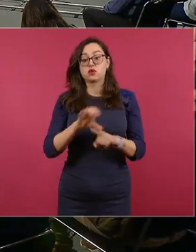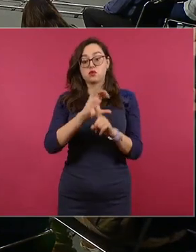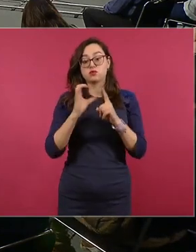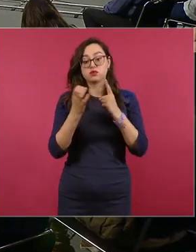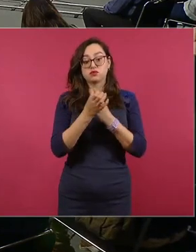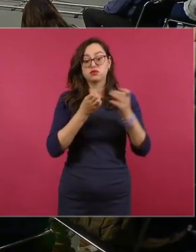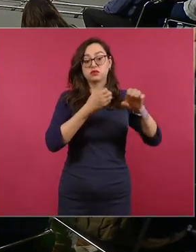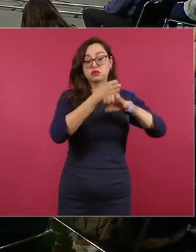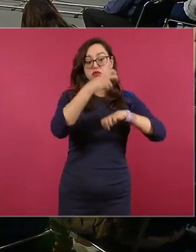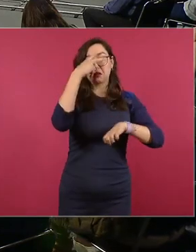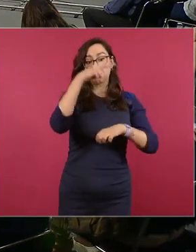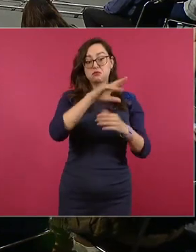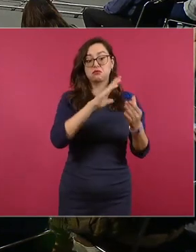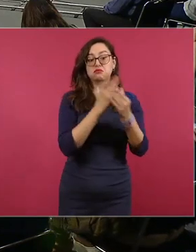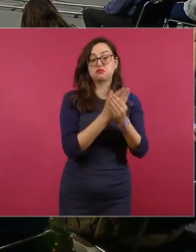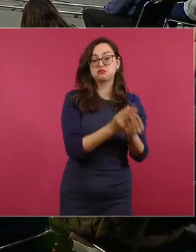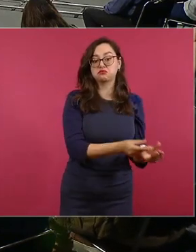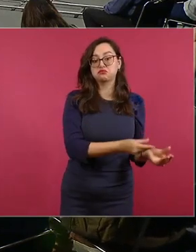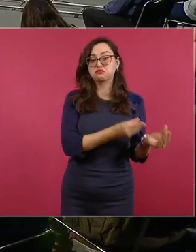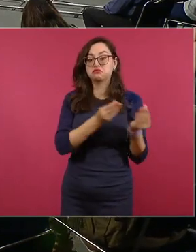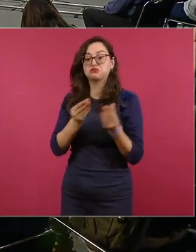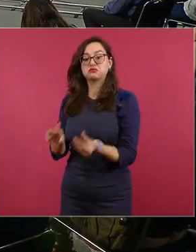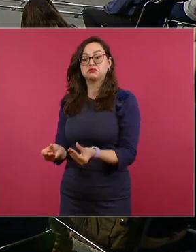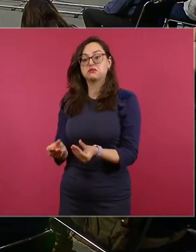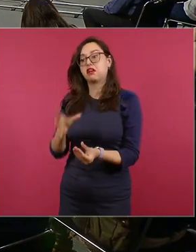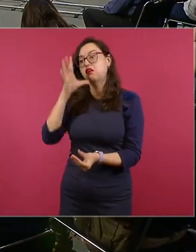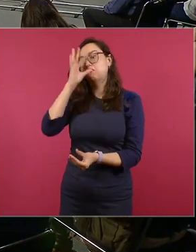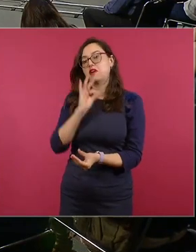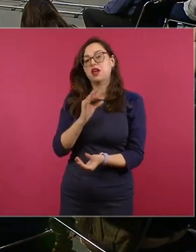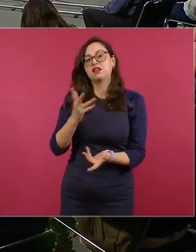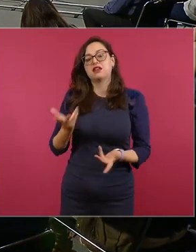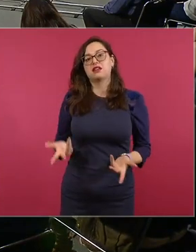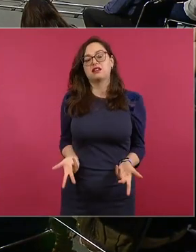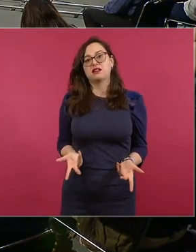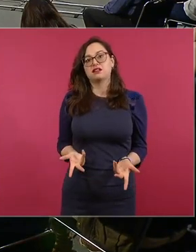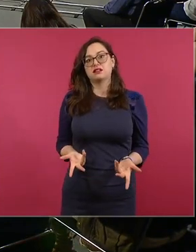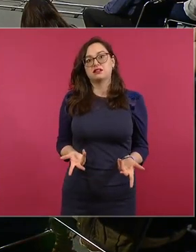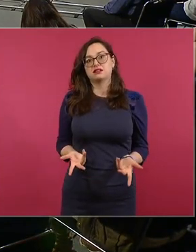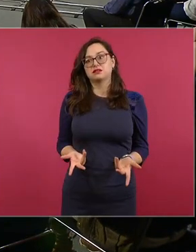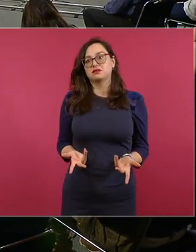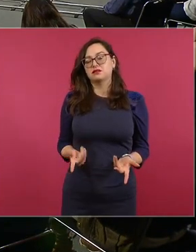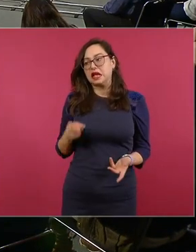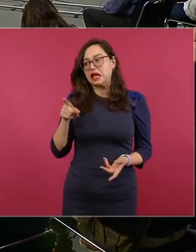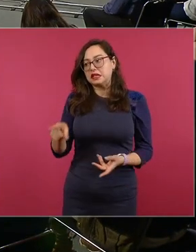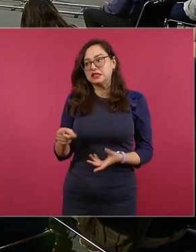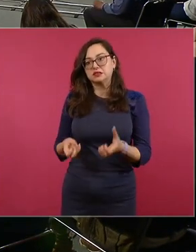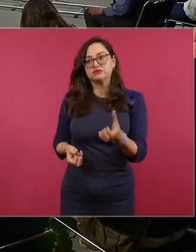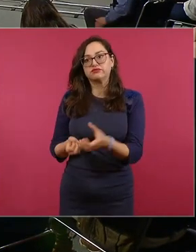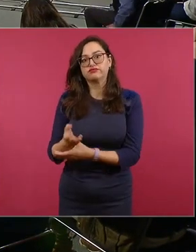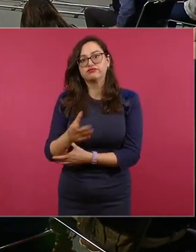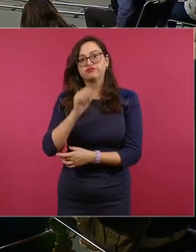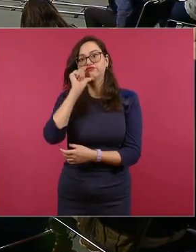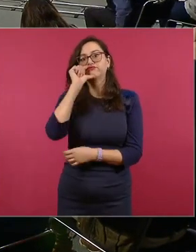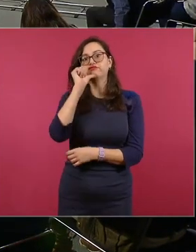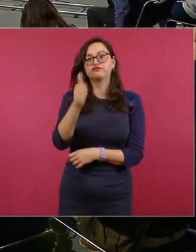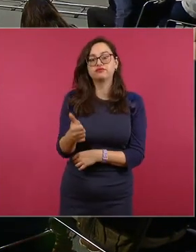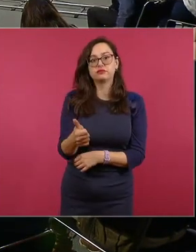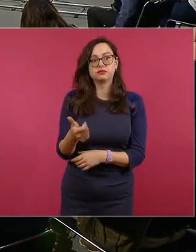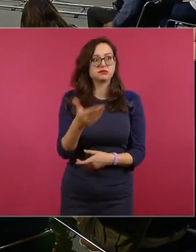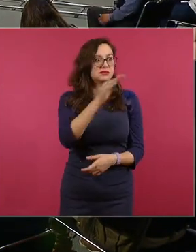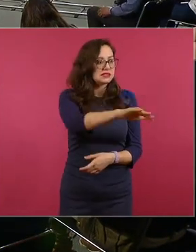no entregó esta carpeta que prácticamente era el boleto para la salida de este joven. ¿Y cuál fue el argumento que le